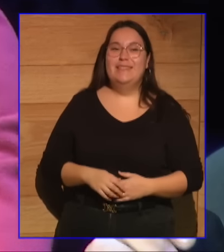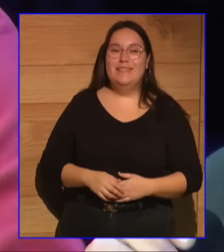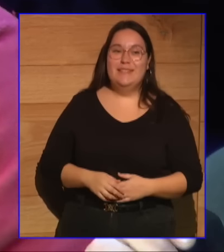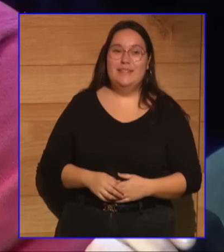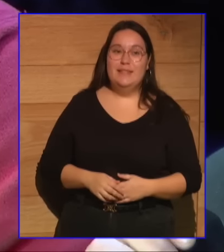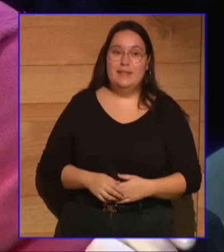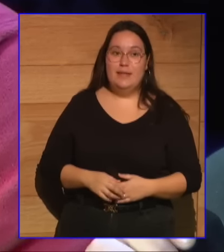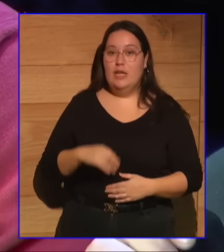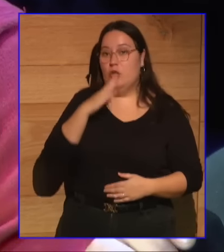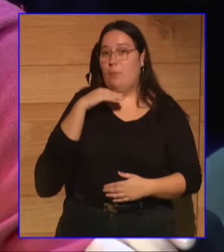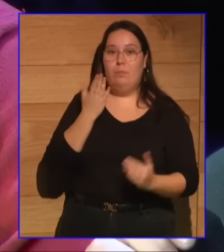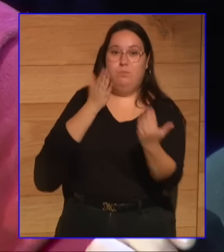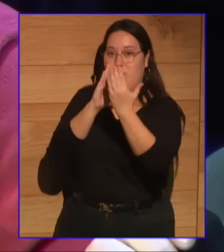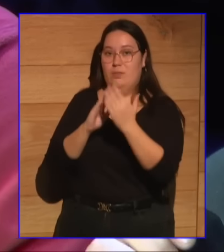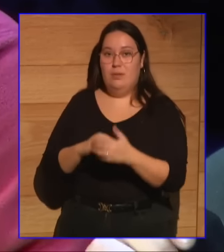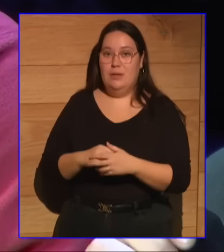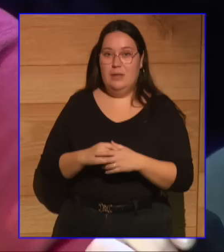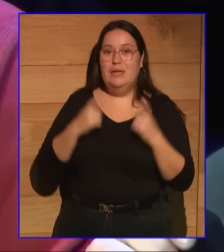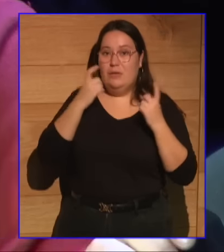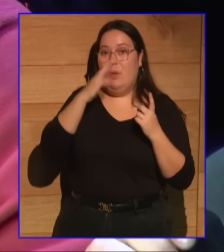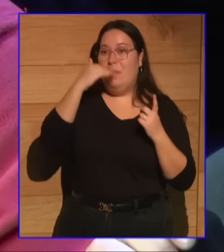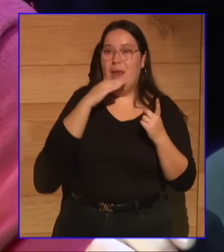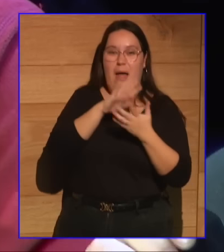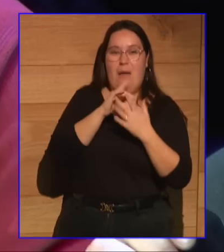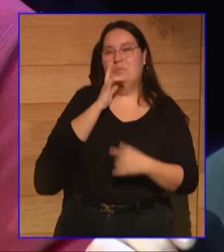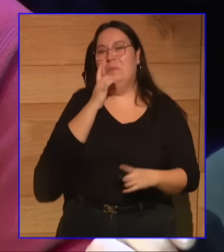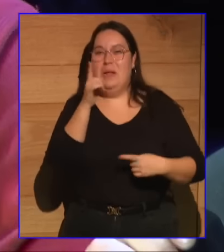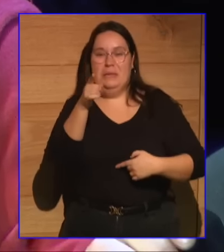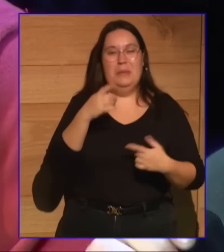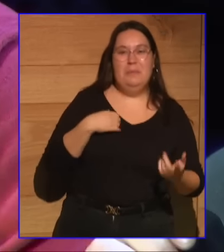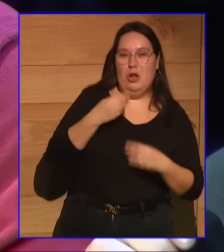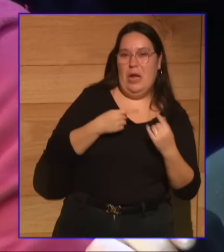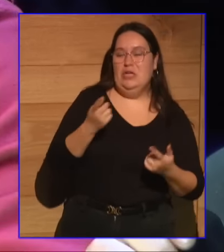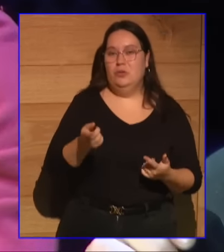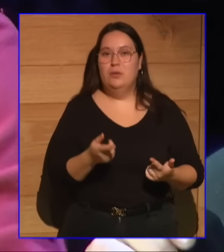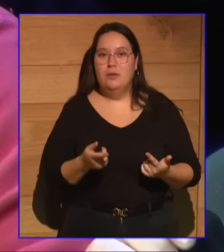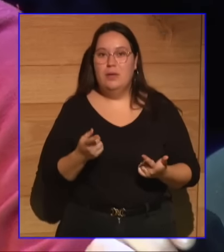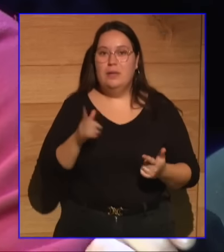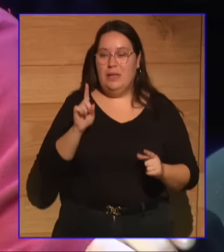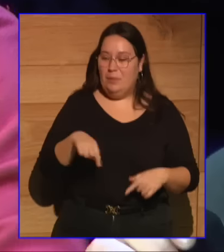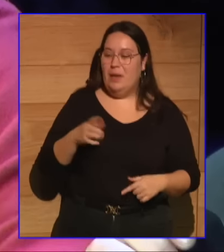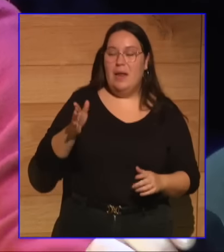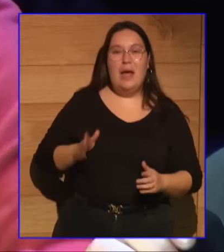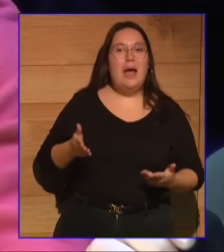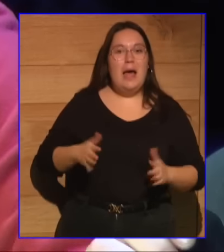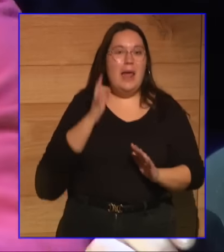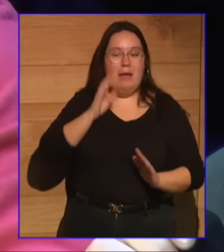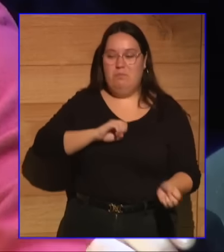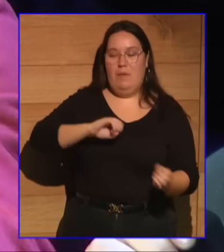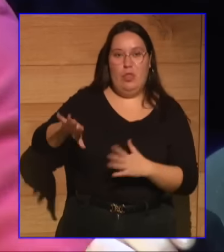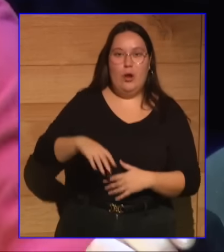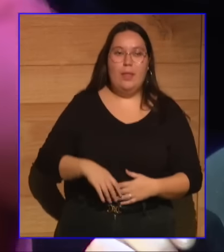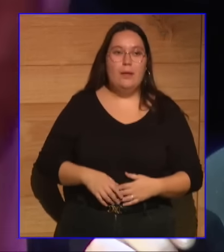es un ajuste de cuentas con el padre. O sea, es todo el rato hablando mal del padre. Jeff Goldblum, todo el tiempo dejando a la niña abandonada, siempre. El padre